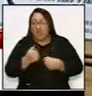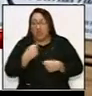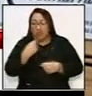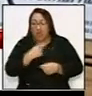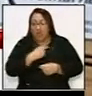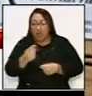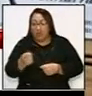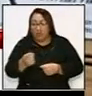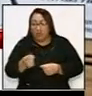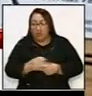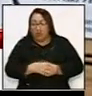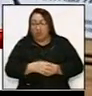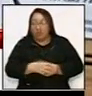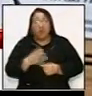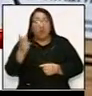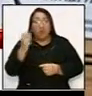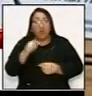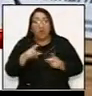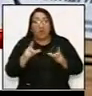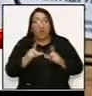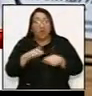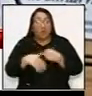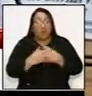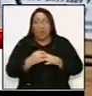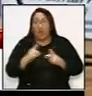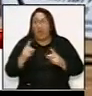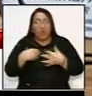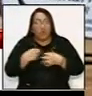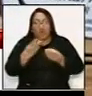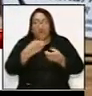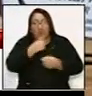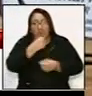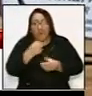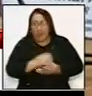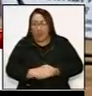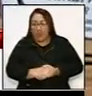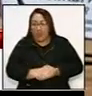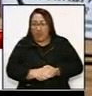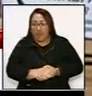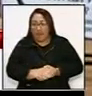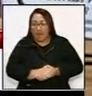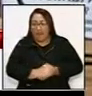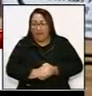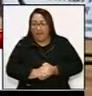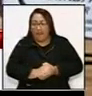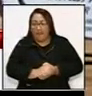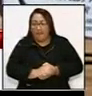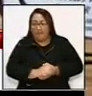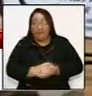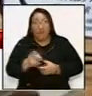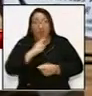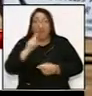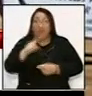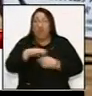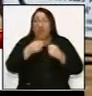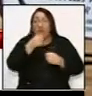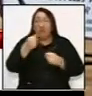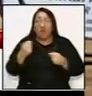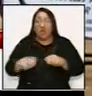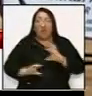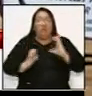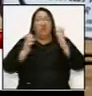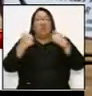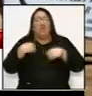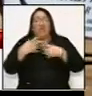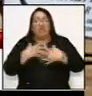denunciado, lo acabo de leer en los medios, lo he escuchado decirlo por todos lados porque no quiere dar entrevistas. Entonces denuncie usted a toda la prensa porque están alterando la salud